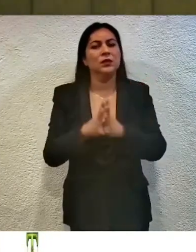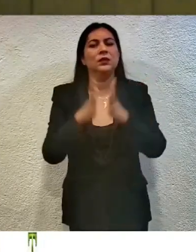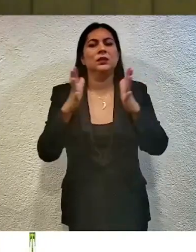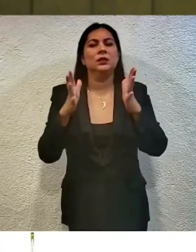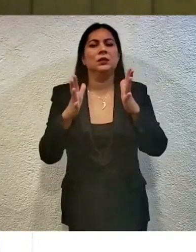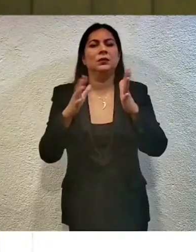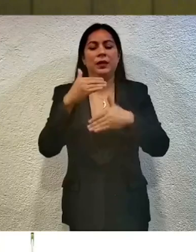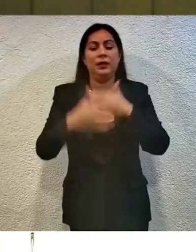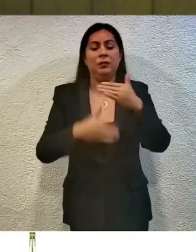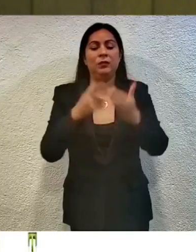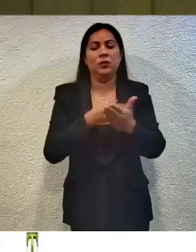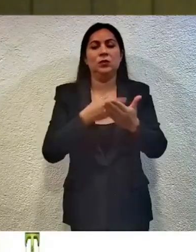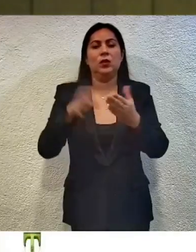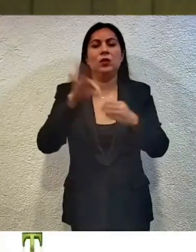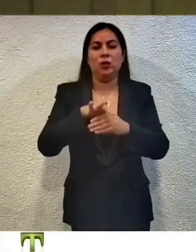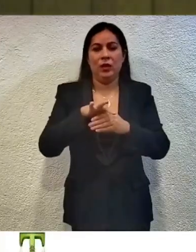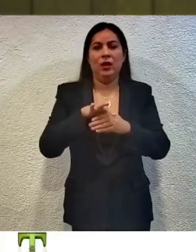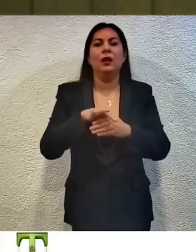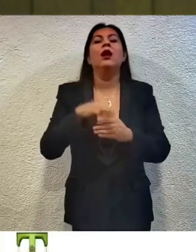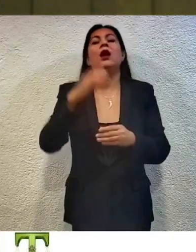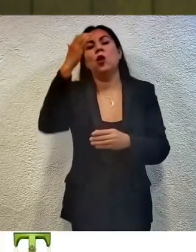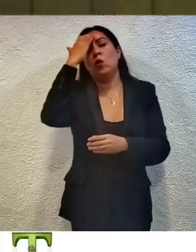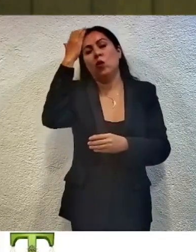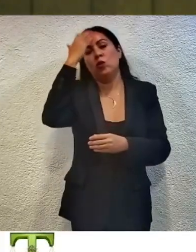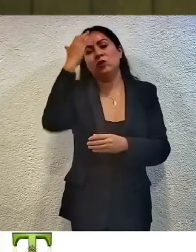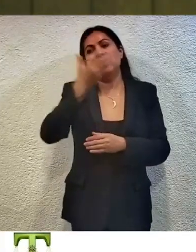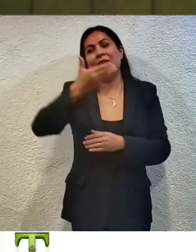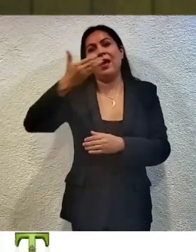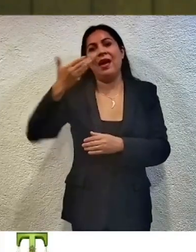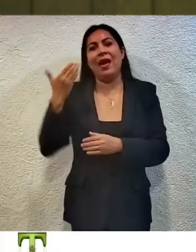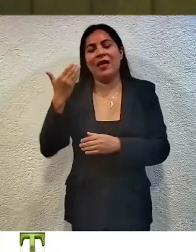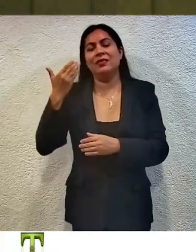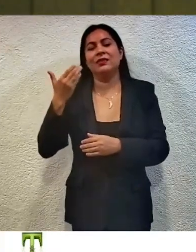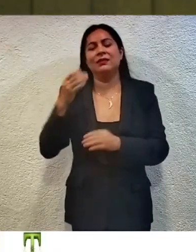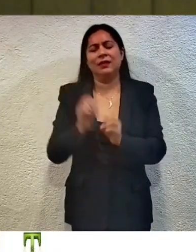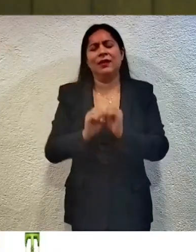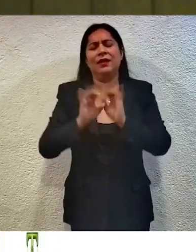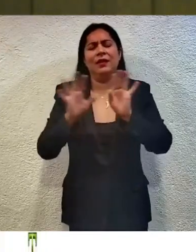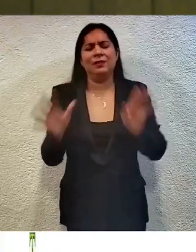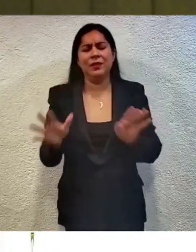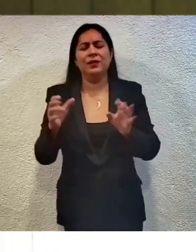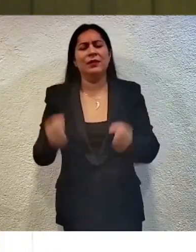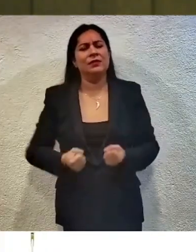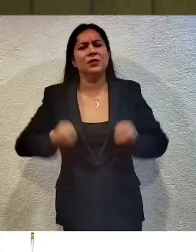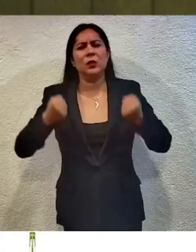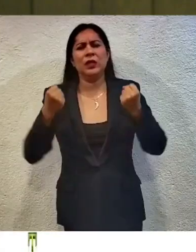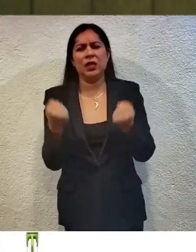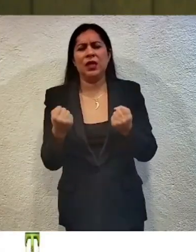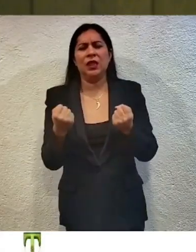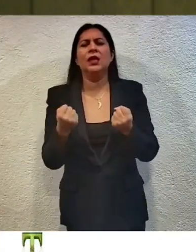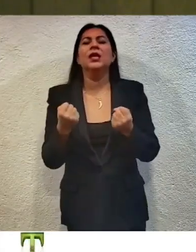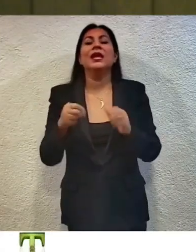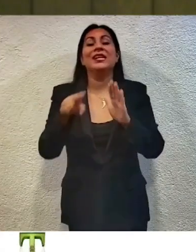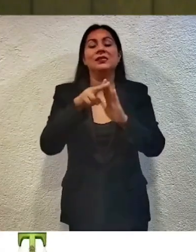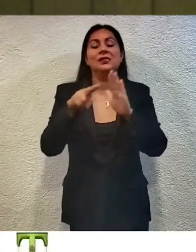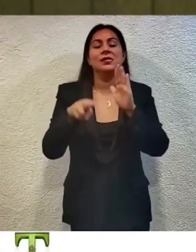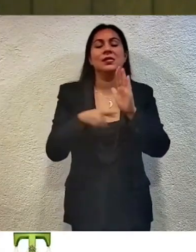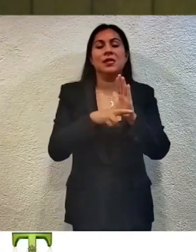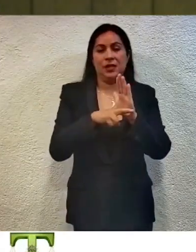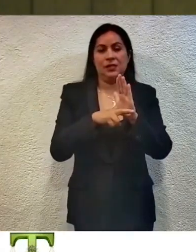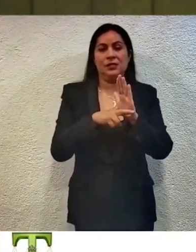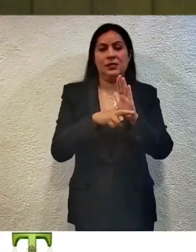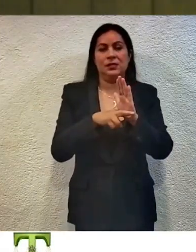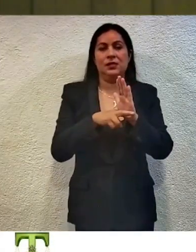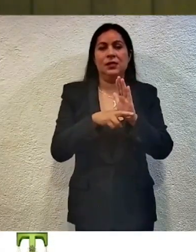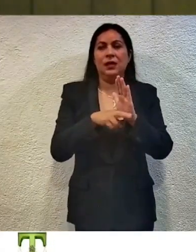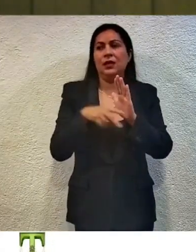en el proceso electoral conozcan previamente con claridad y seguridad las reglas a